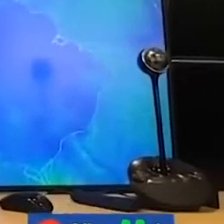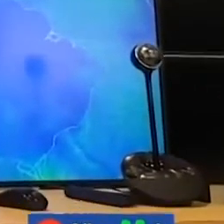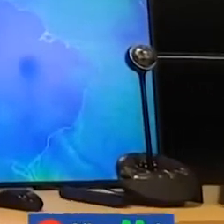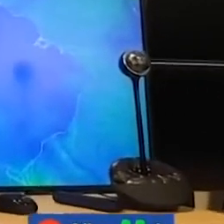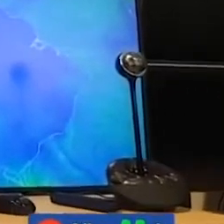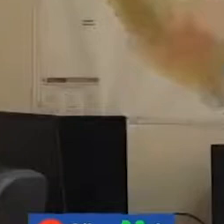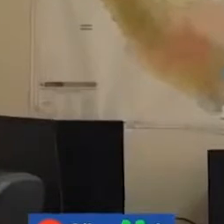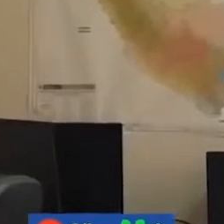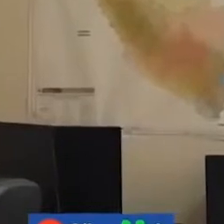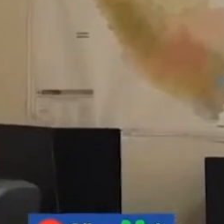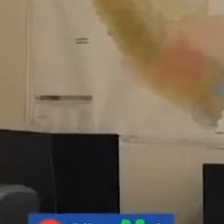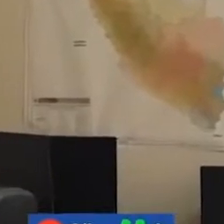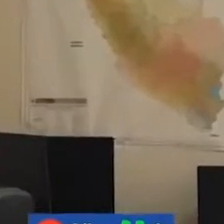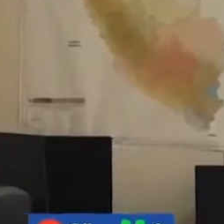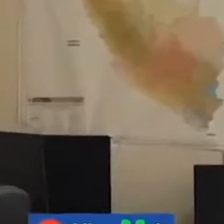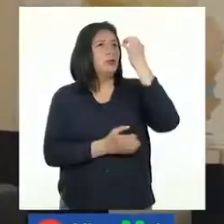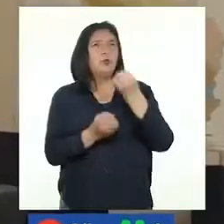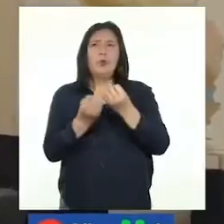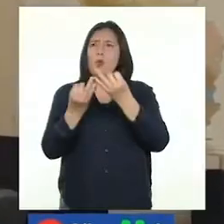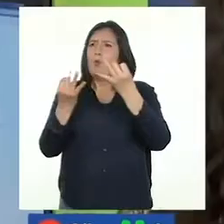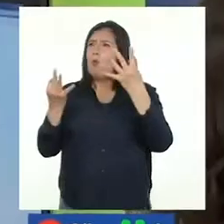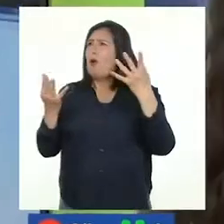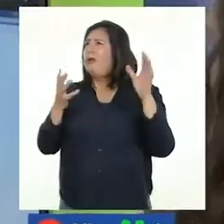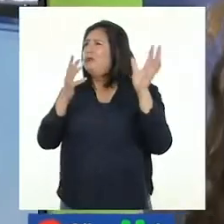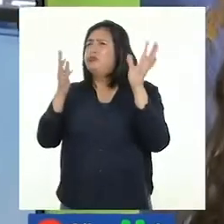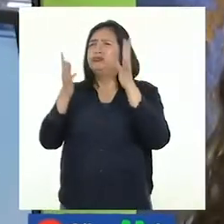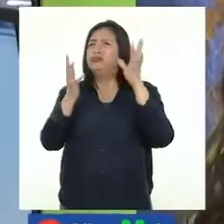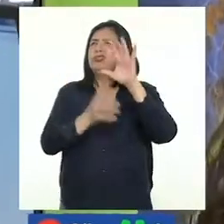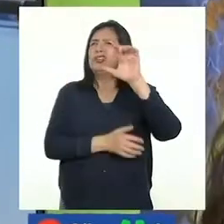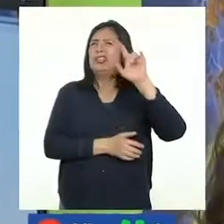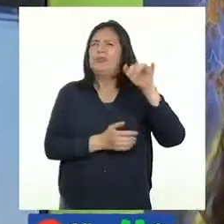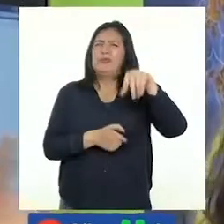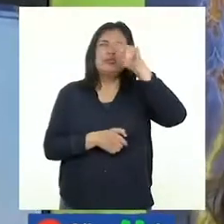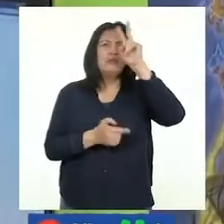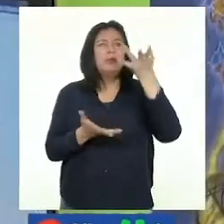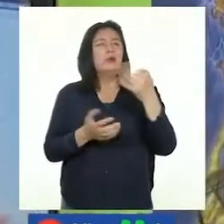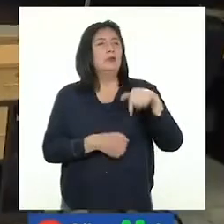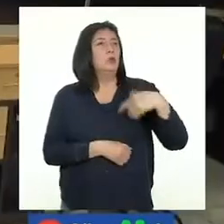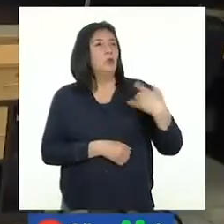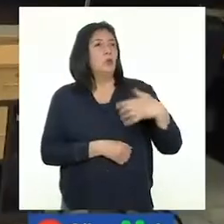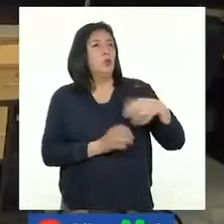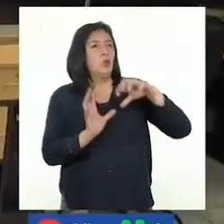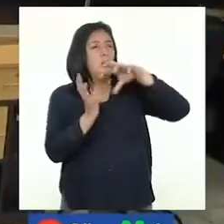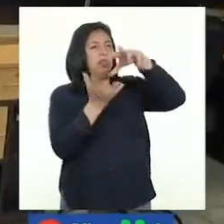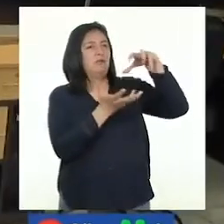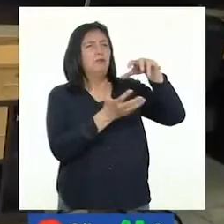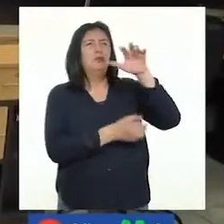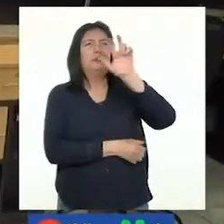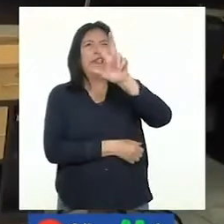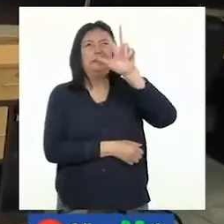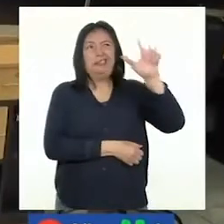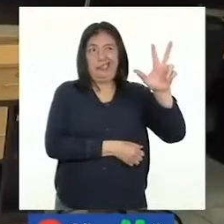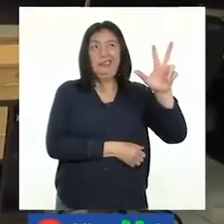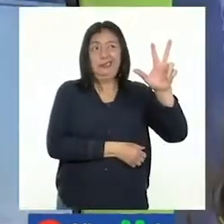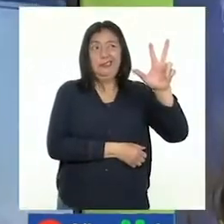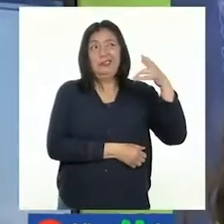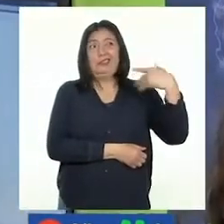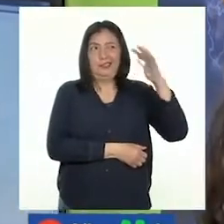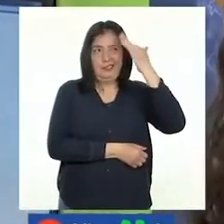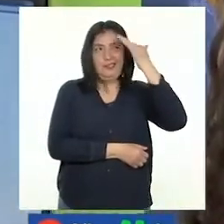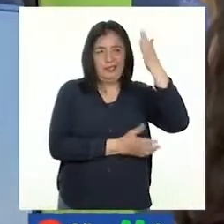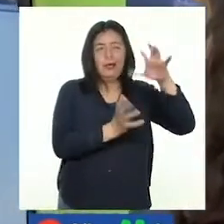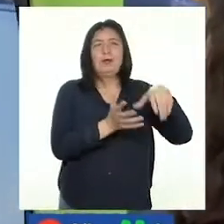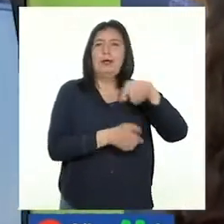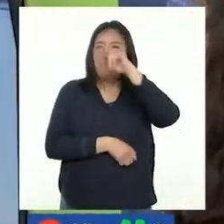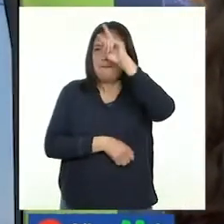pude aprender mucho más. ¿Cuántos climas tiene el Perú? Bueno, en realidad en el mundo existen 33 climas bien identificados.